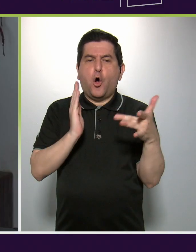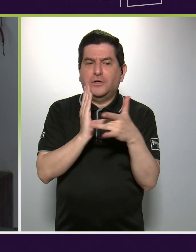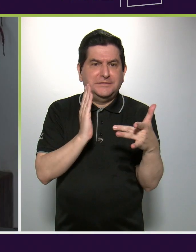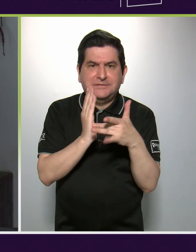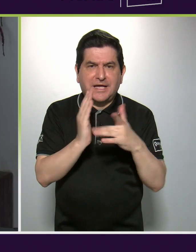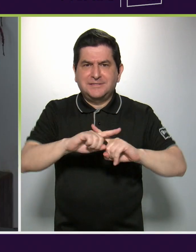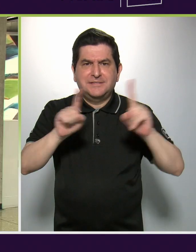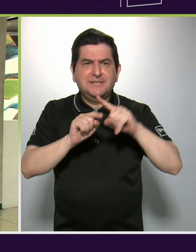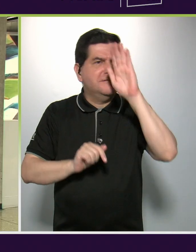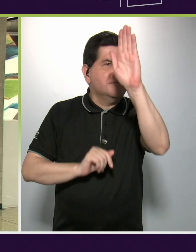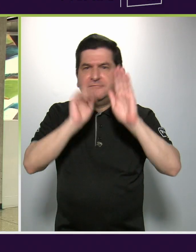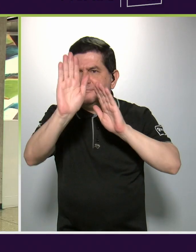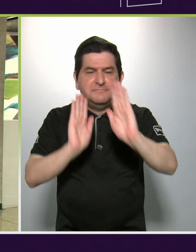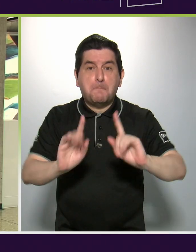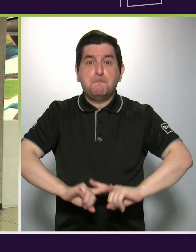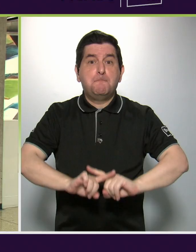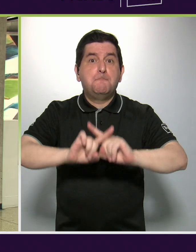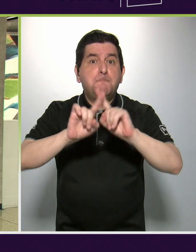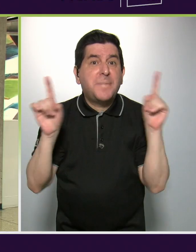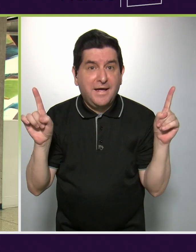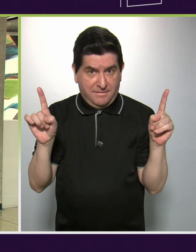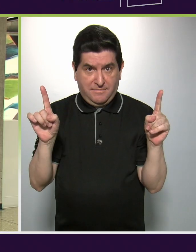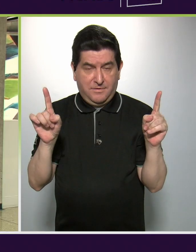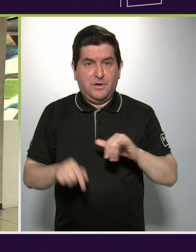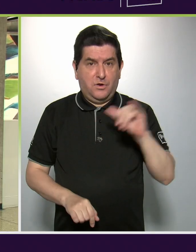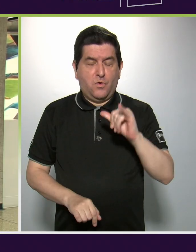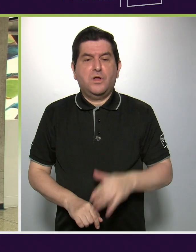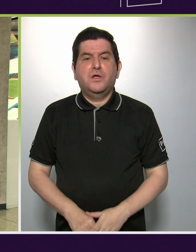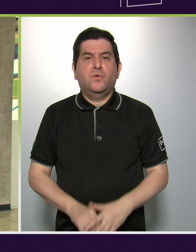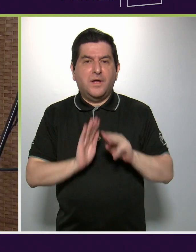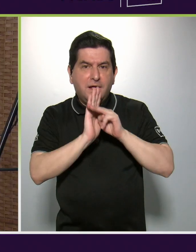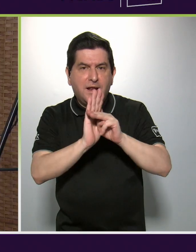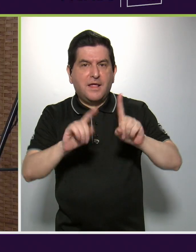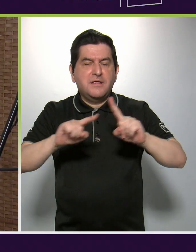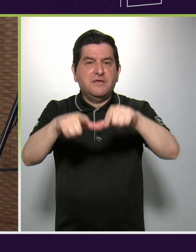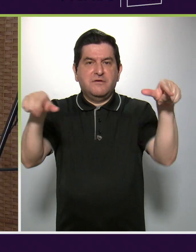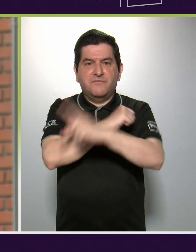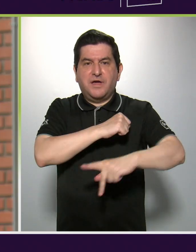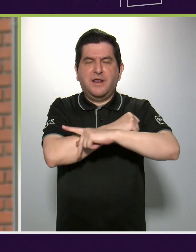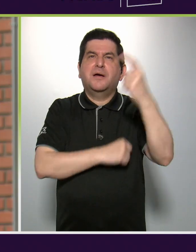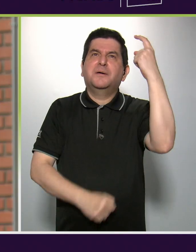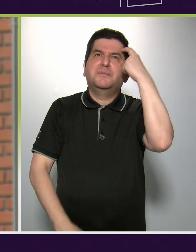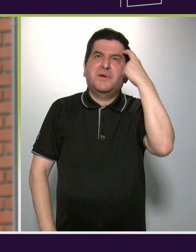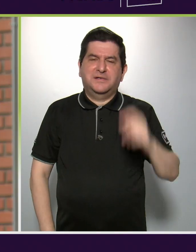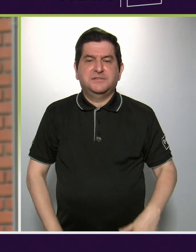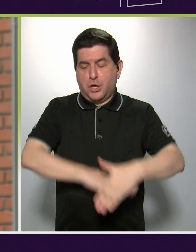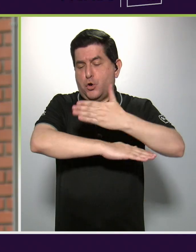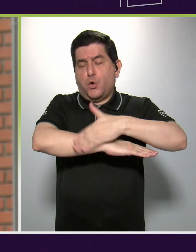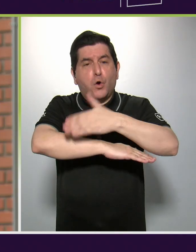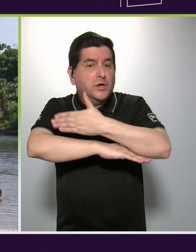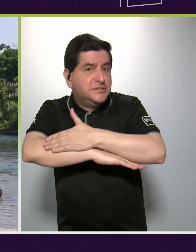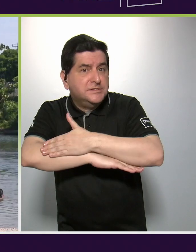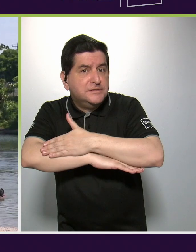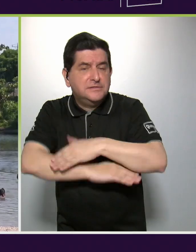otras tecnologías y a otros esquemas, pero también vamos a tener el mismo patrón en otras partes del país. Pensemos en las zonas